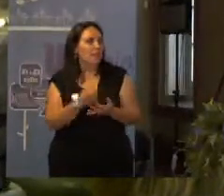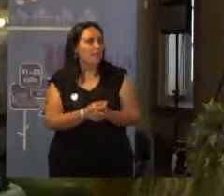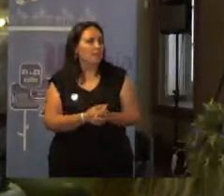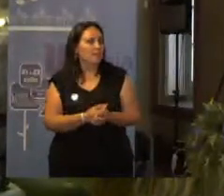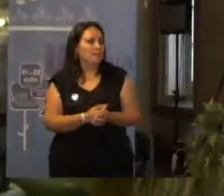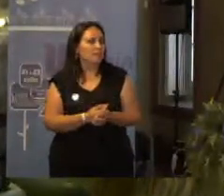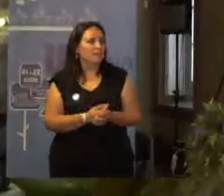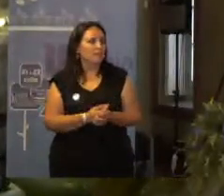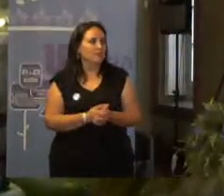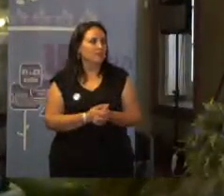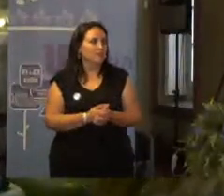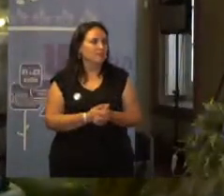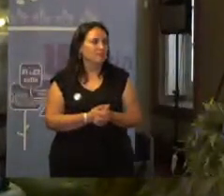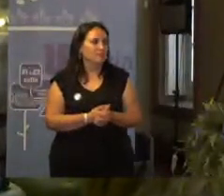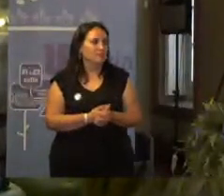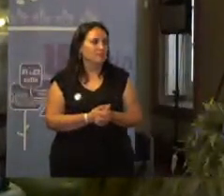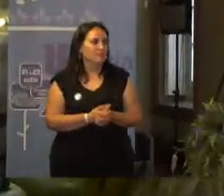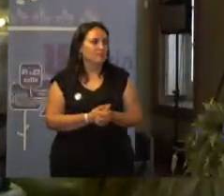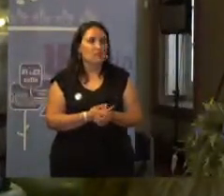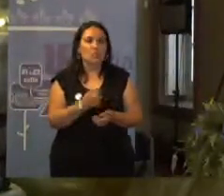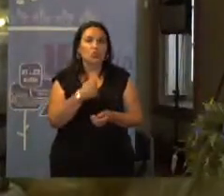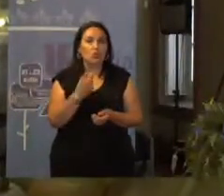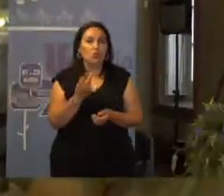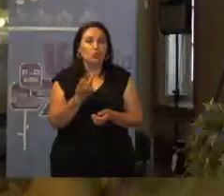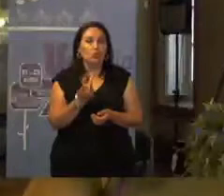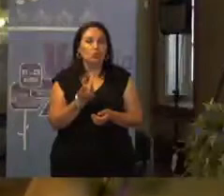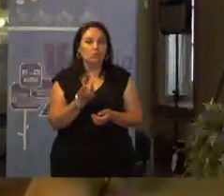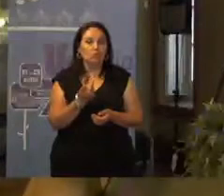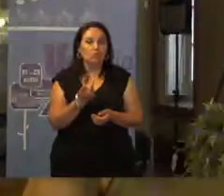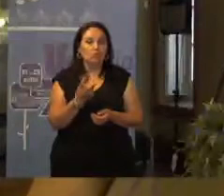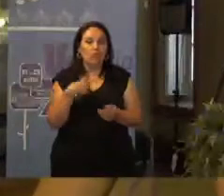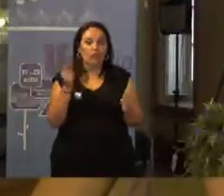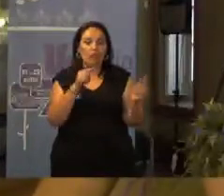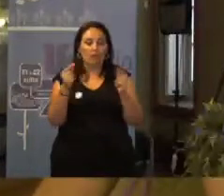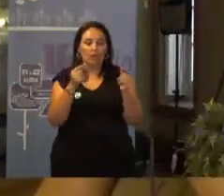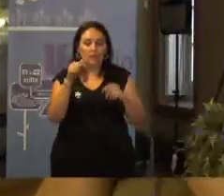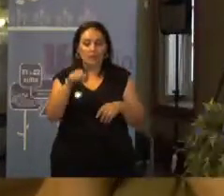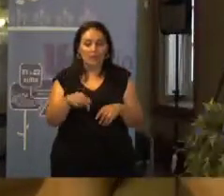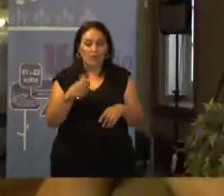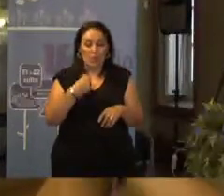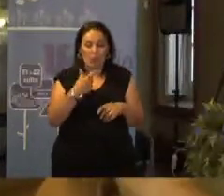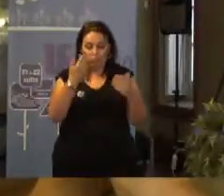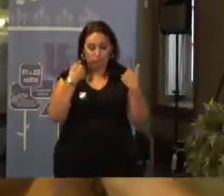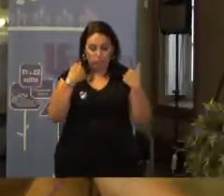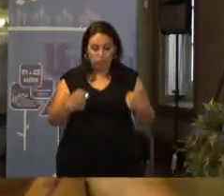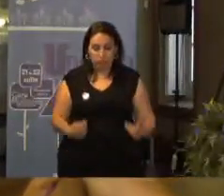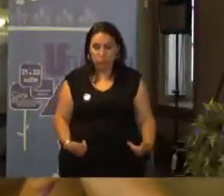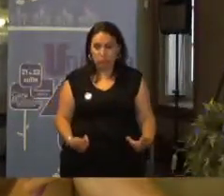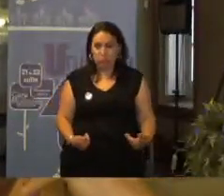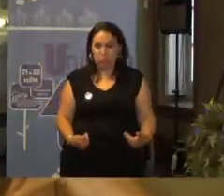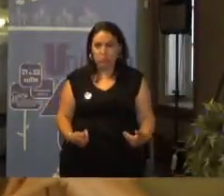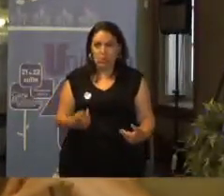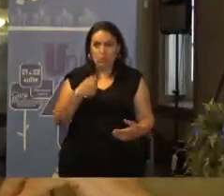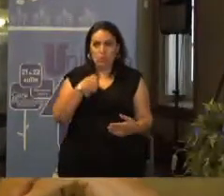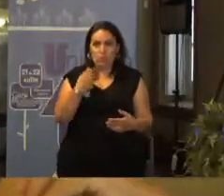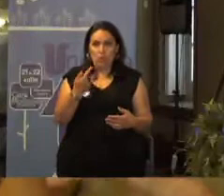dicir que eu de toda esta mesa, pois indudablemente son a persoa que sí que vai máis